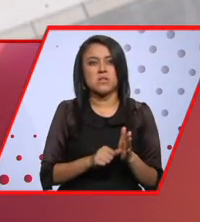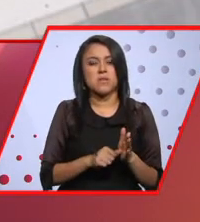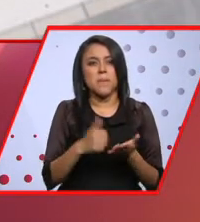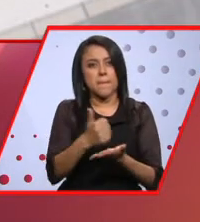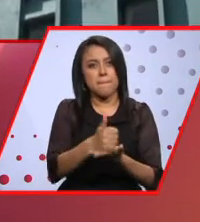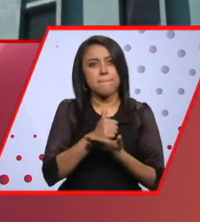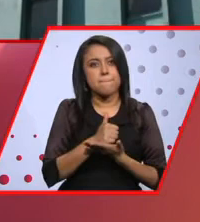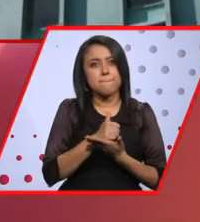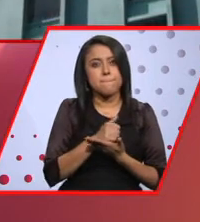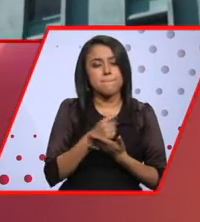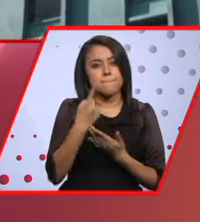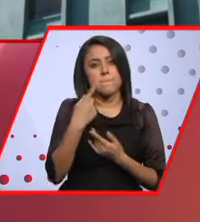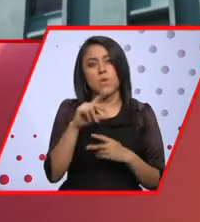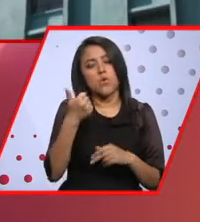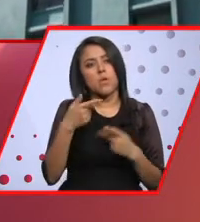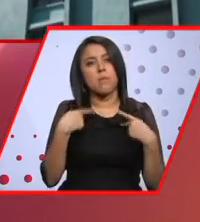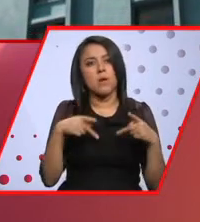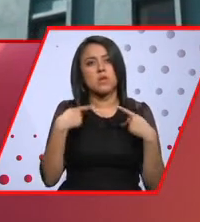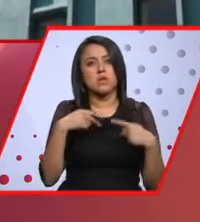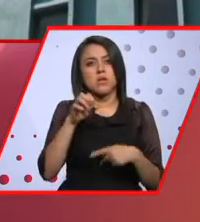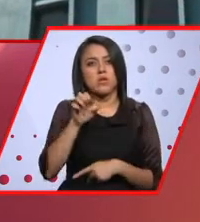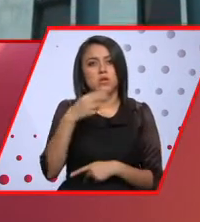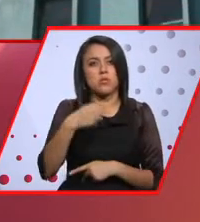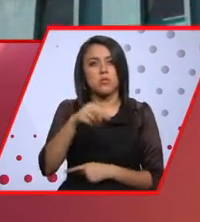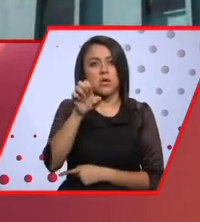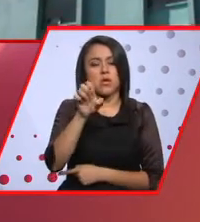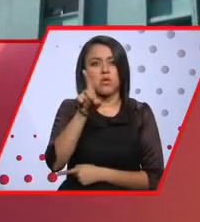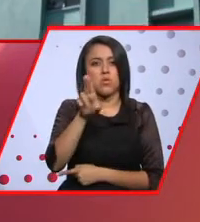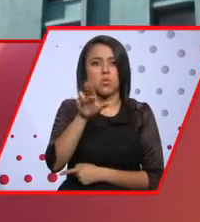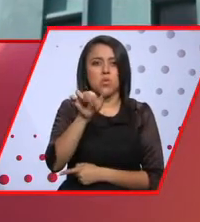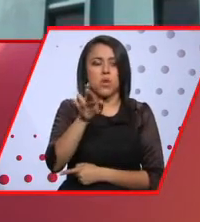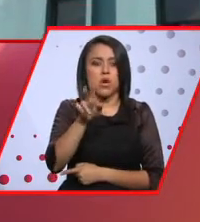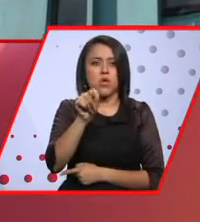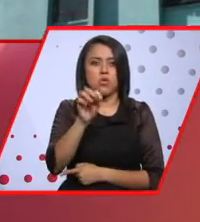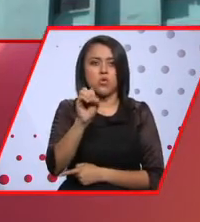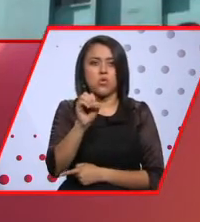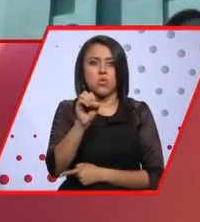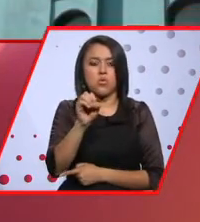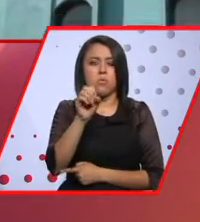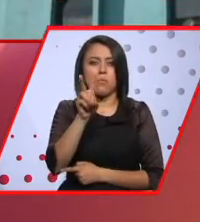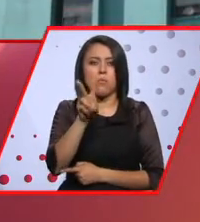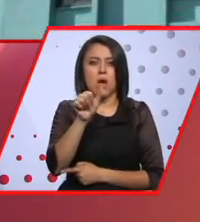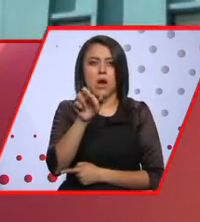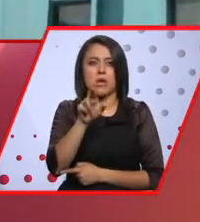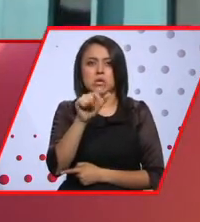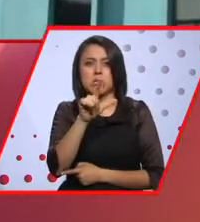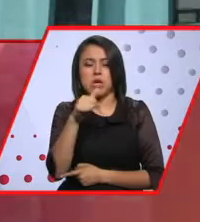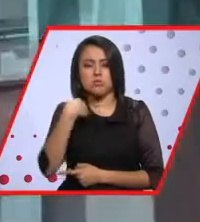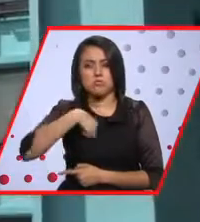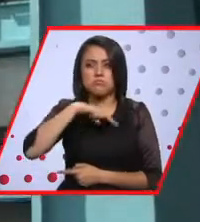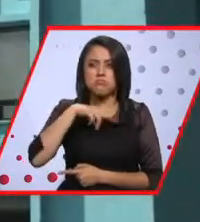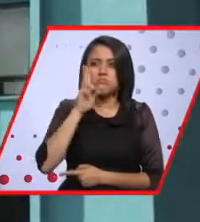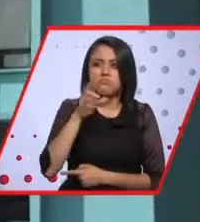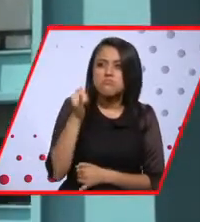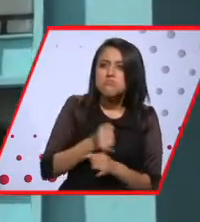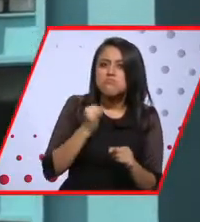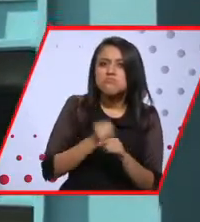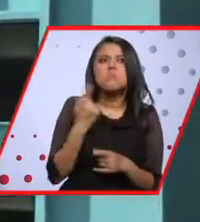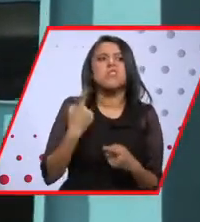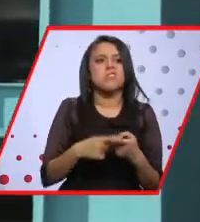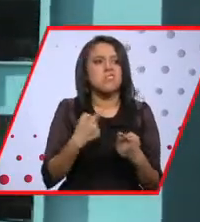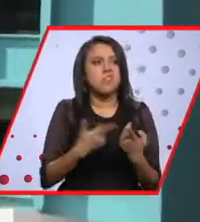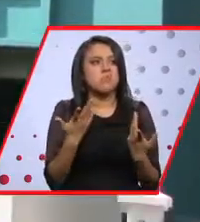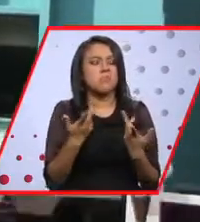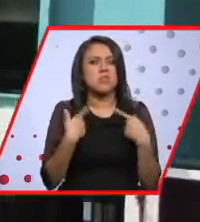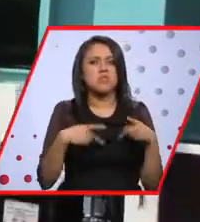de una persona de nombre Eduardo Varillas. Entonces las autoridades mexicanas ya están investigando quién es esta persona, así como